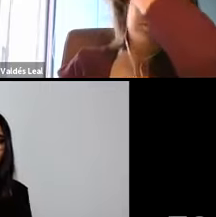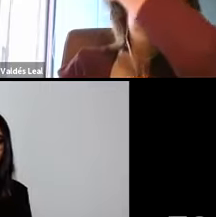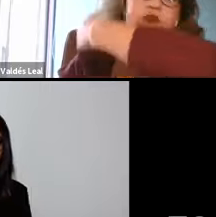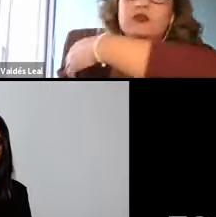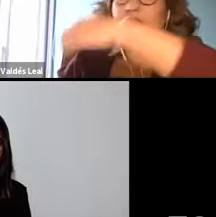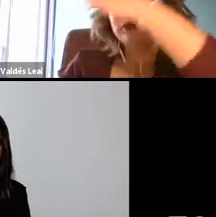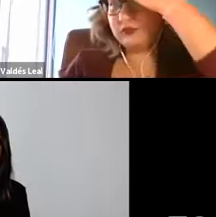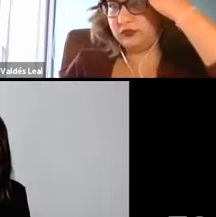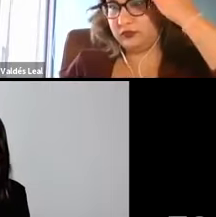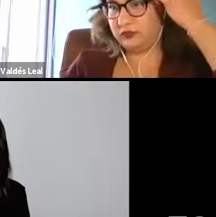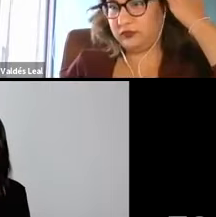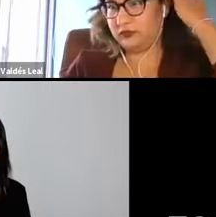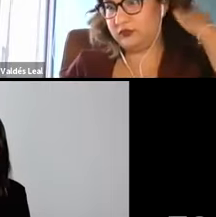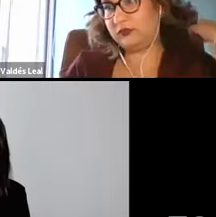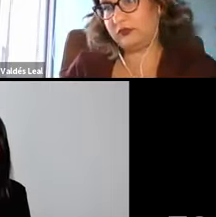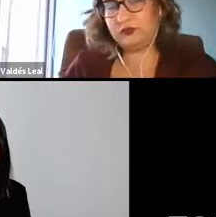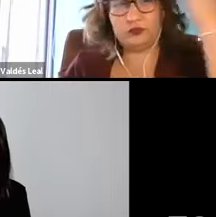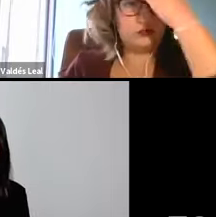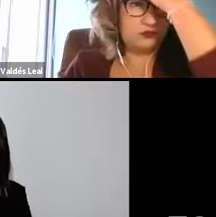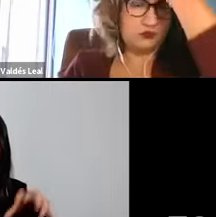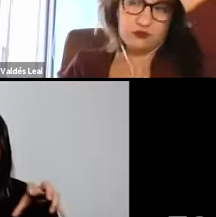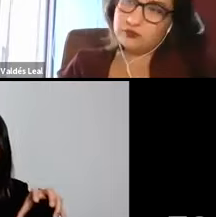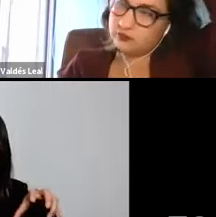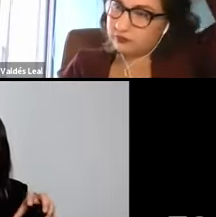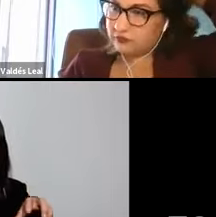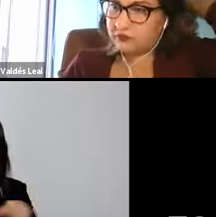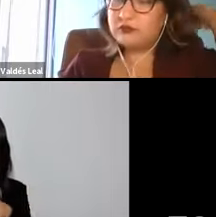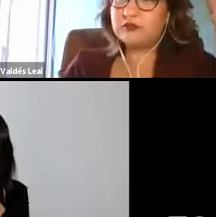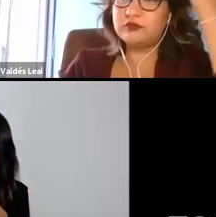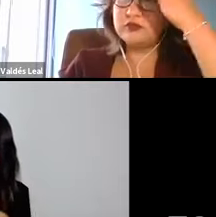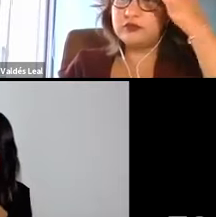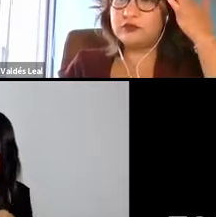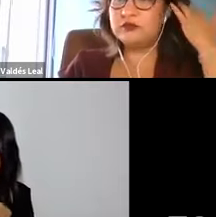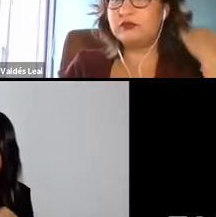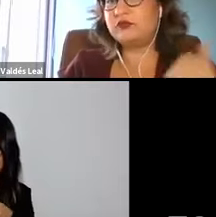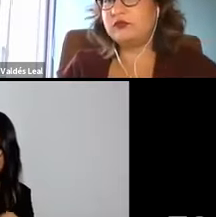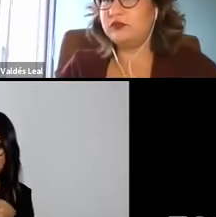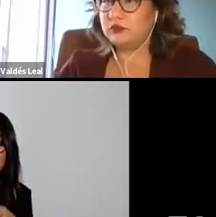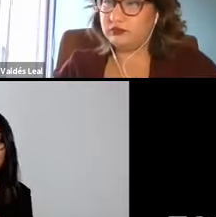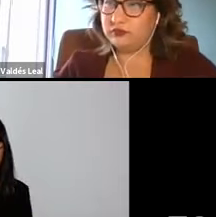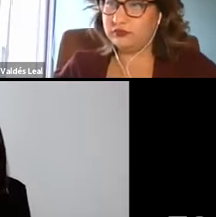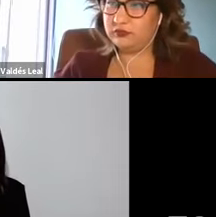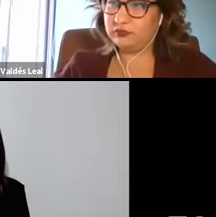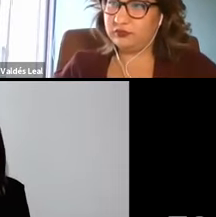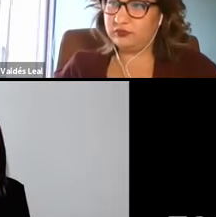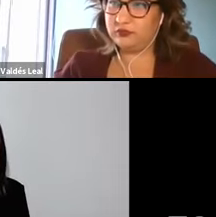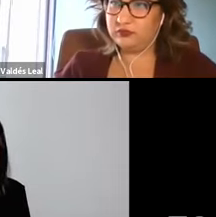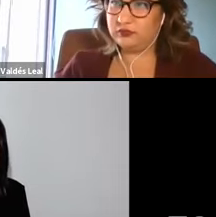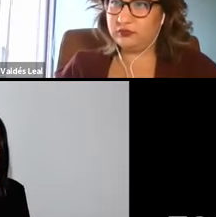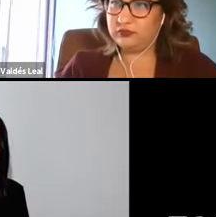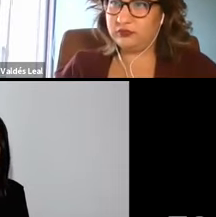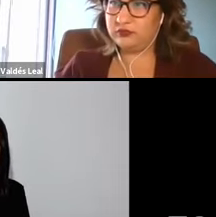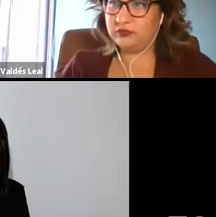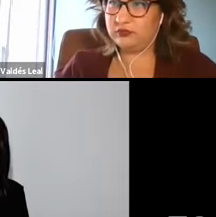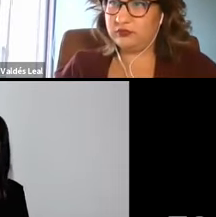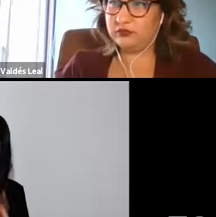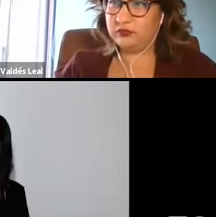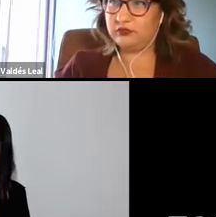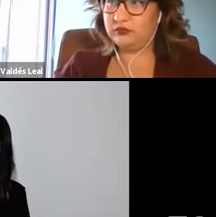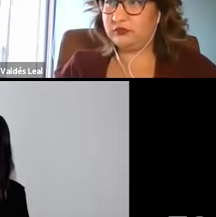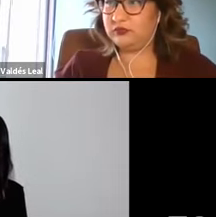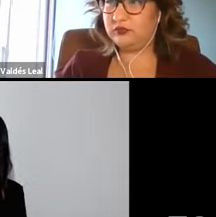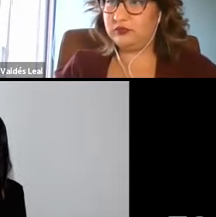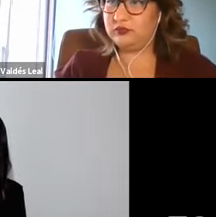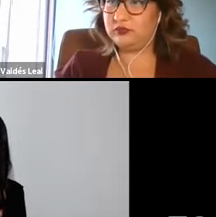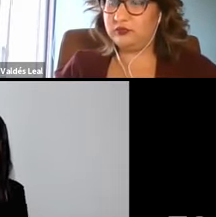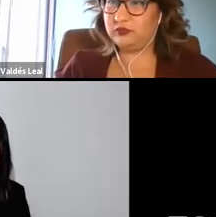Aguascalientes, que estuvieron involucradas en la realización de este encuentro en una fecha tan importante y reivindicativa